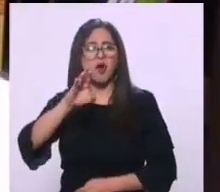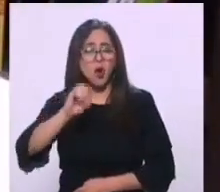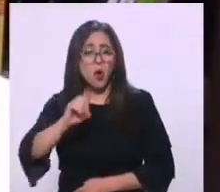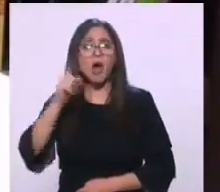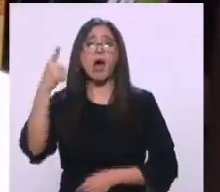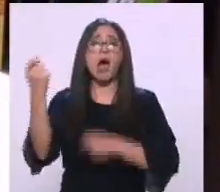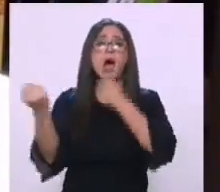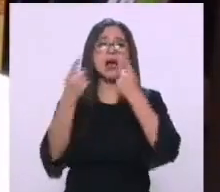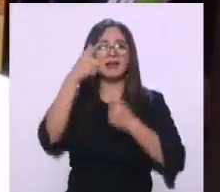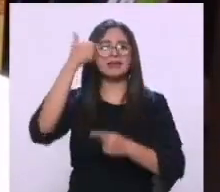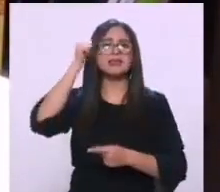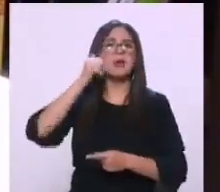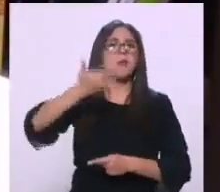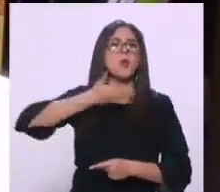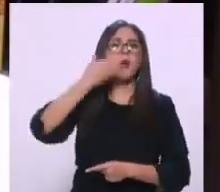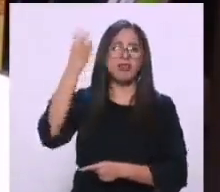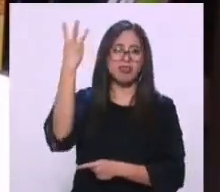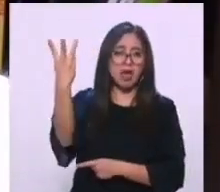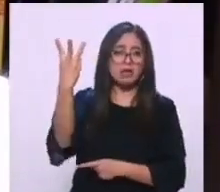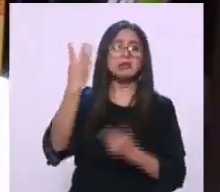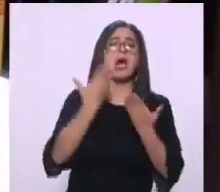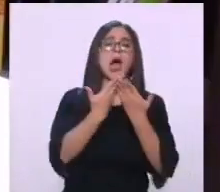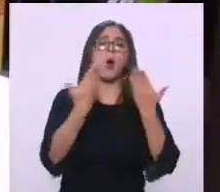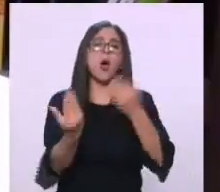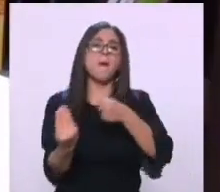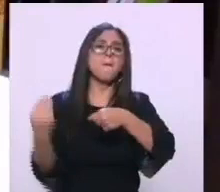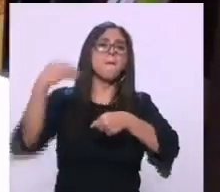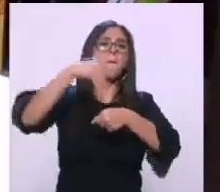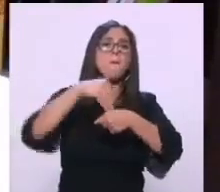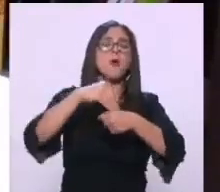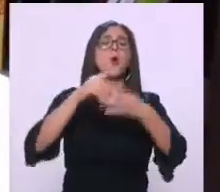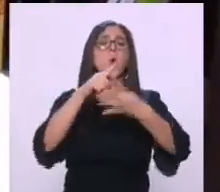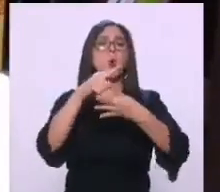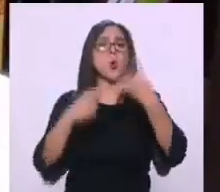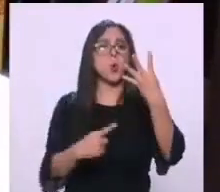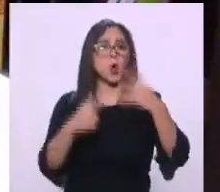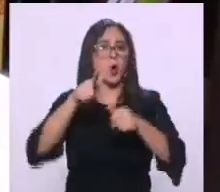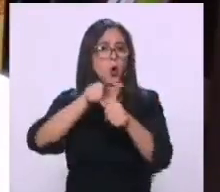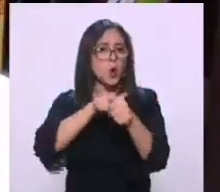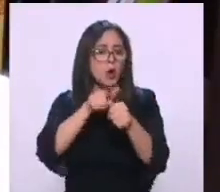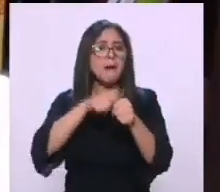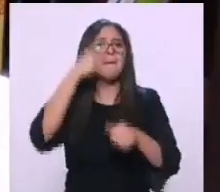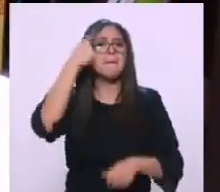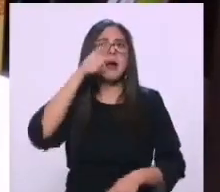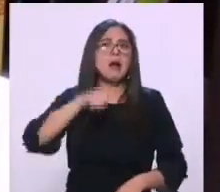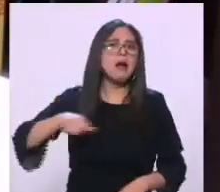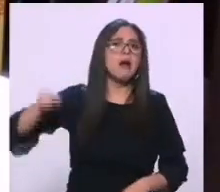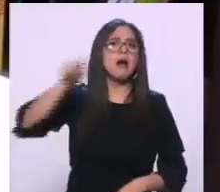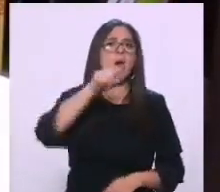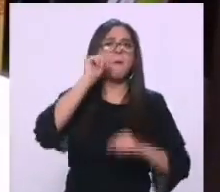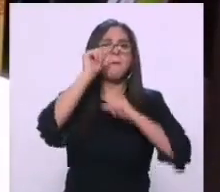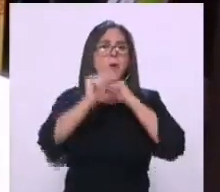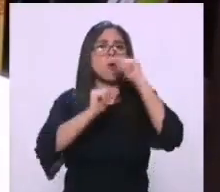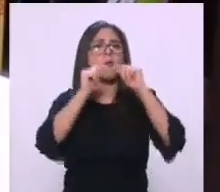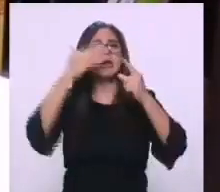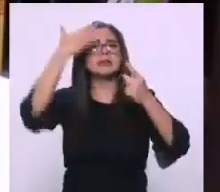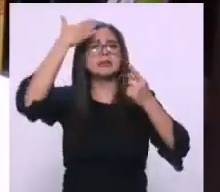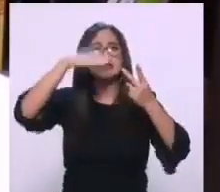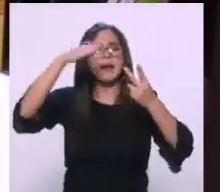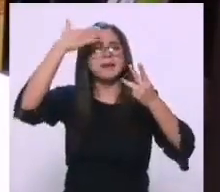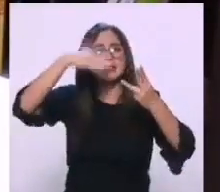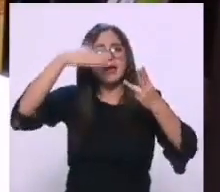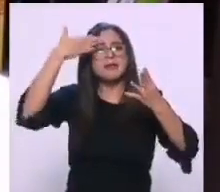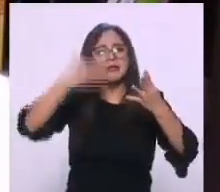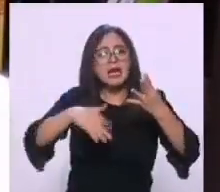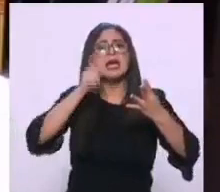con 4 colores, es un indicativo muy sencillo para que todo el mundo tenga una referencia y pueda guiarse en cuanto